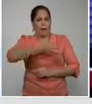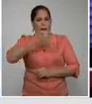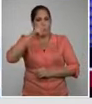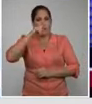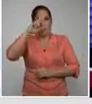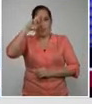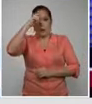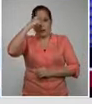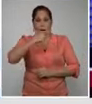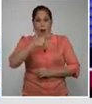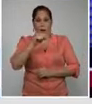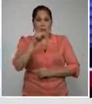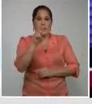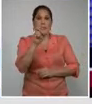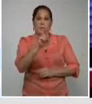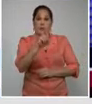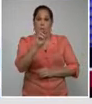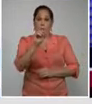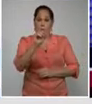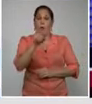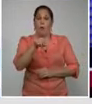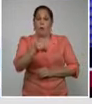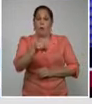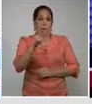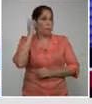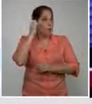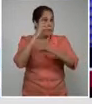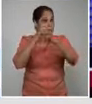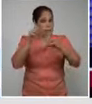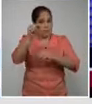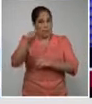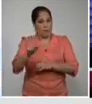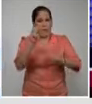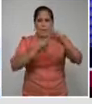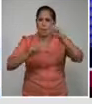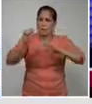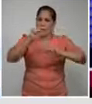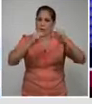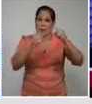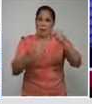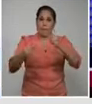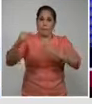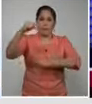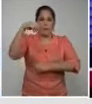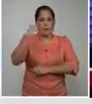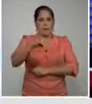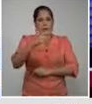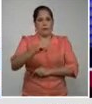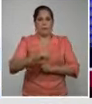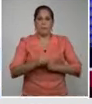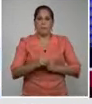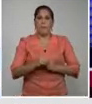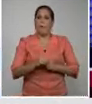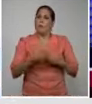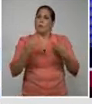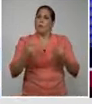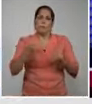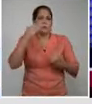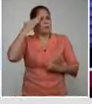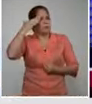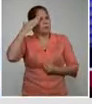Soberana 02 con la doctora en ciencias María Eugenia Toledo, investigadora principal de los ensayos clínicos. Muchas luces de